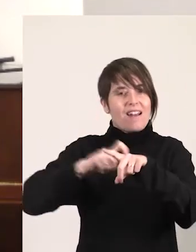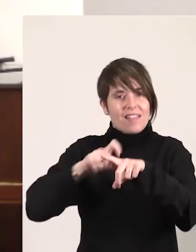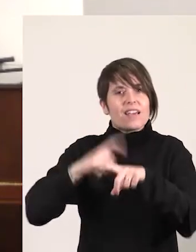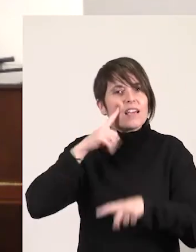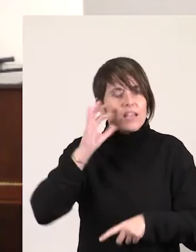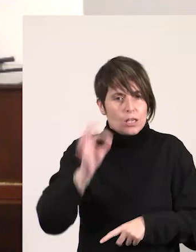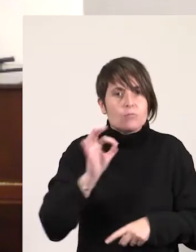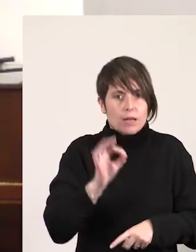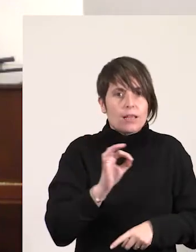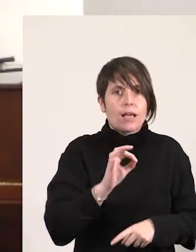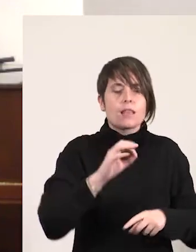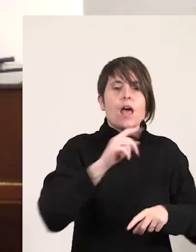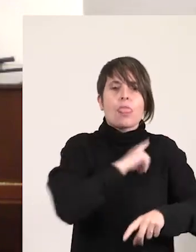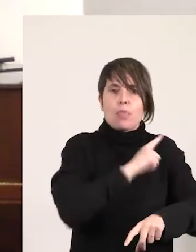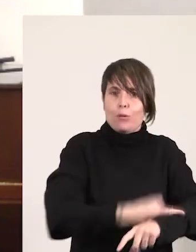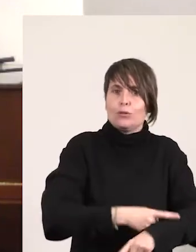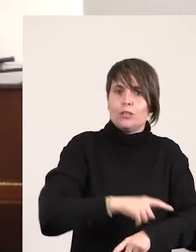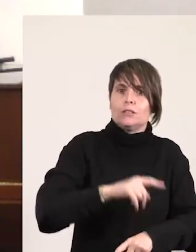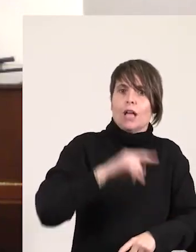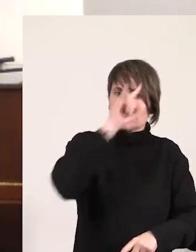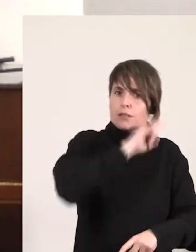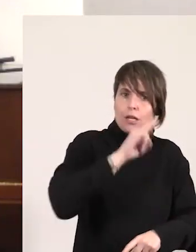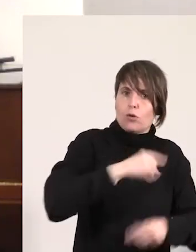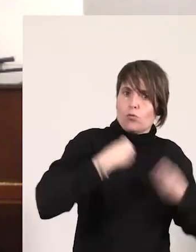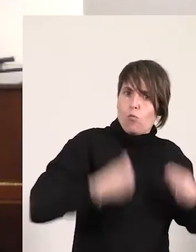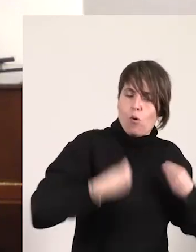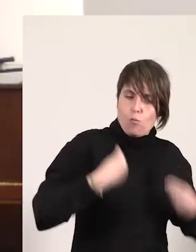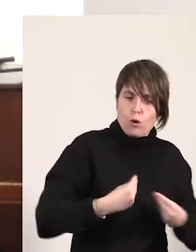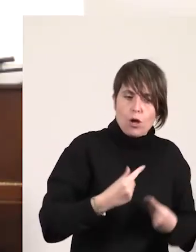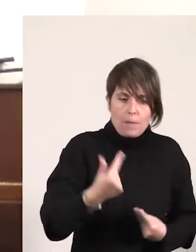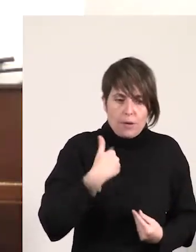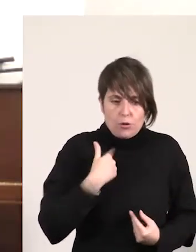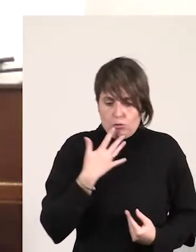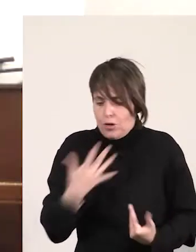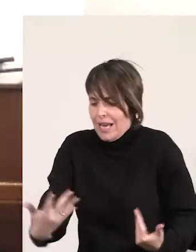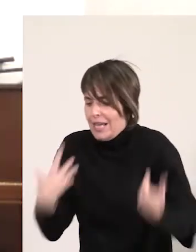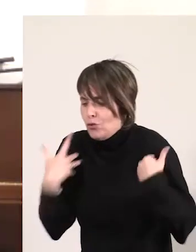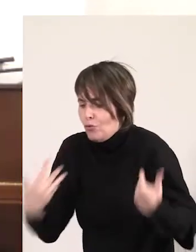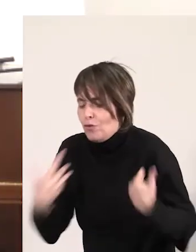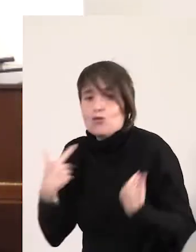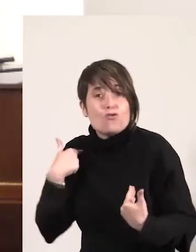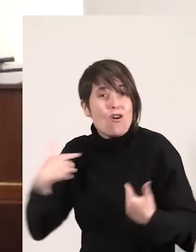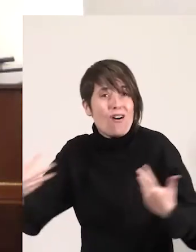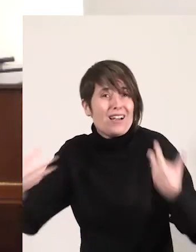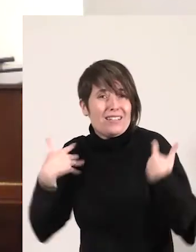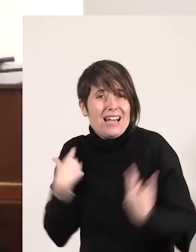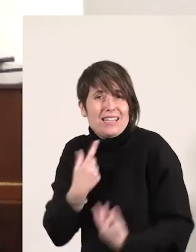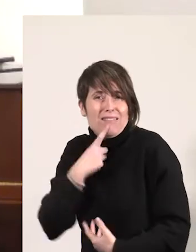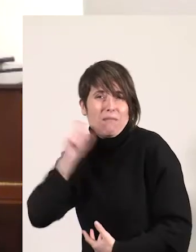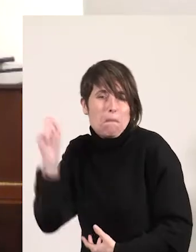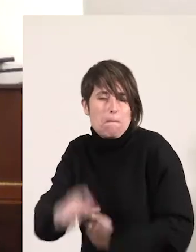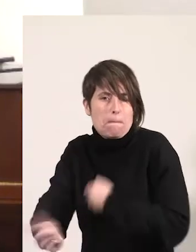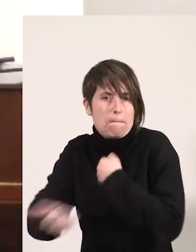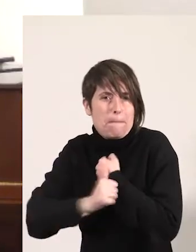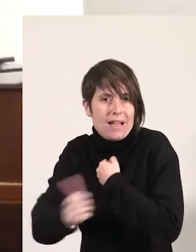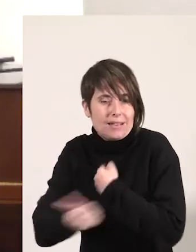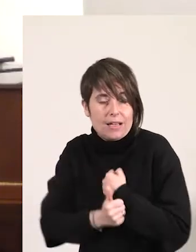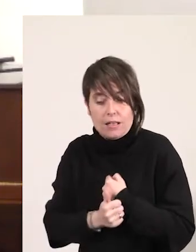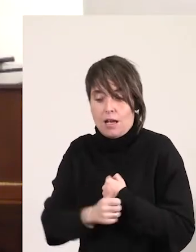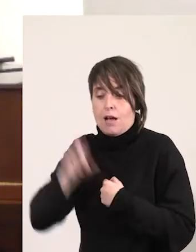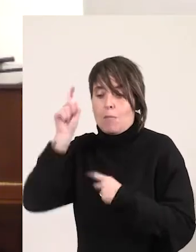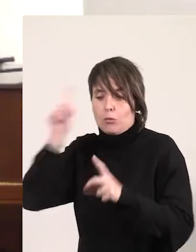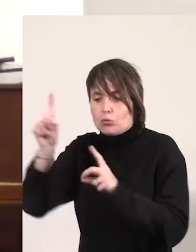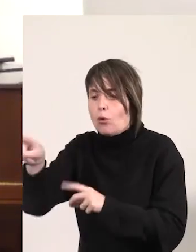la construcción de la raza, que sí, que hay muchos deportistas negros que son la leche, sí, pero bueno, yo he sufrido en gimnasia, he sido un paquete y